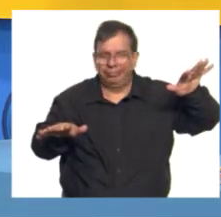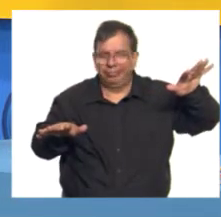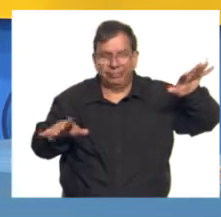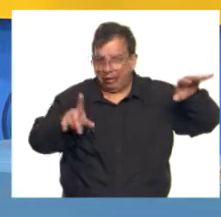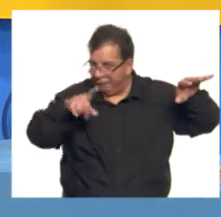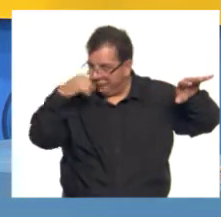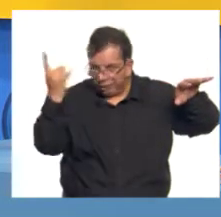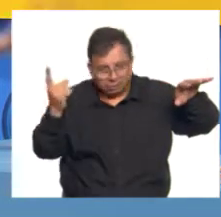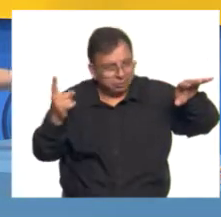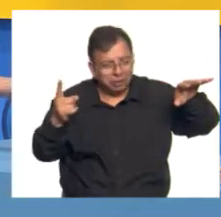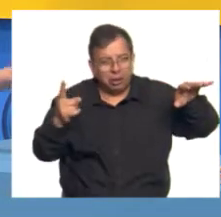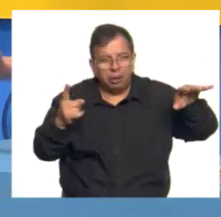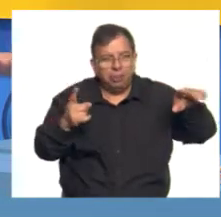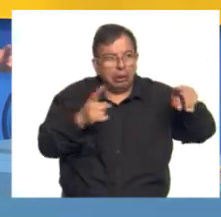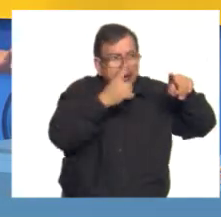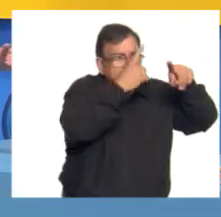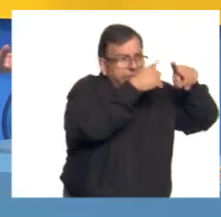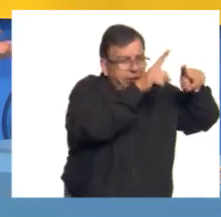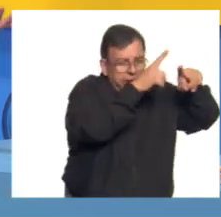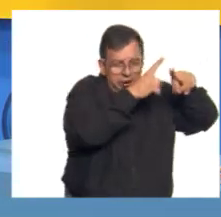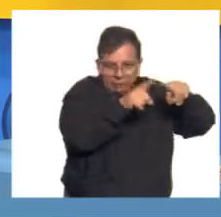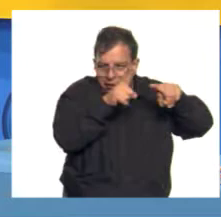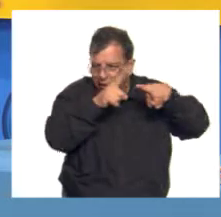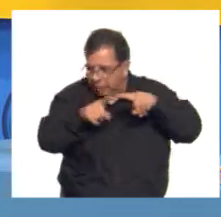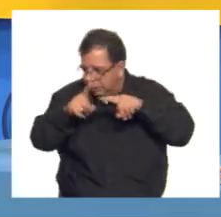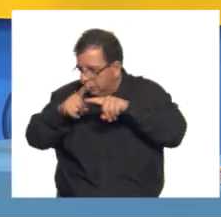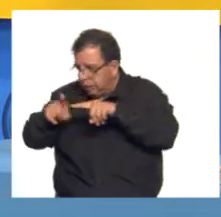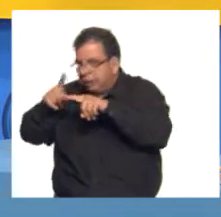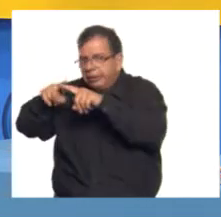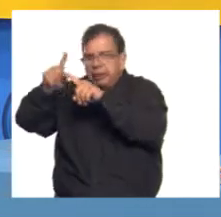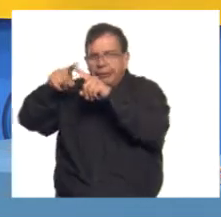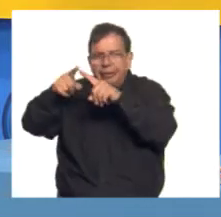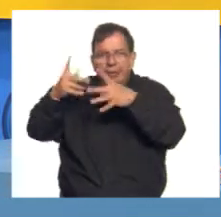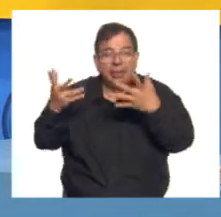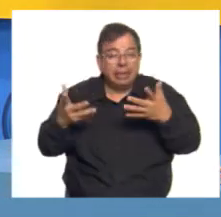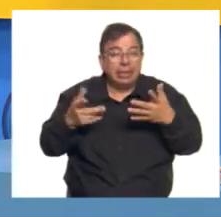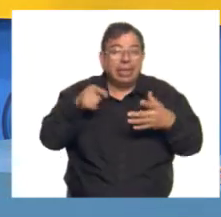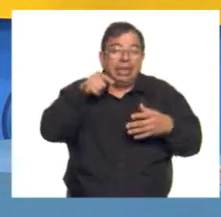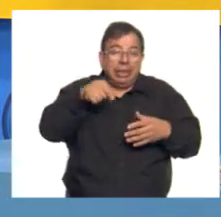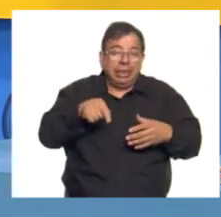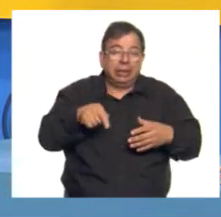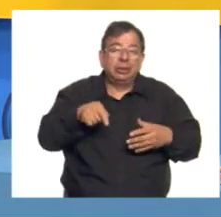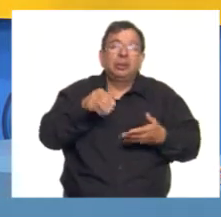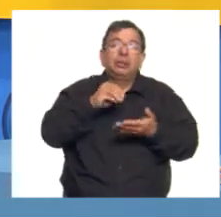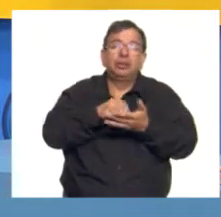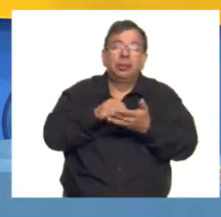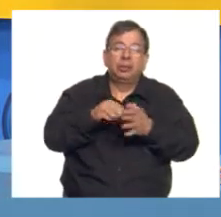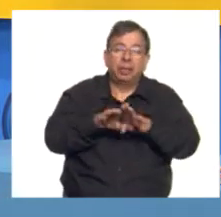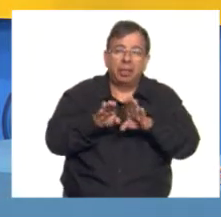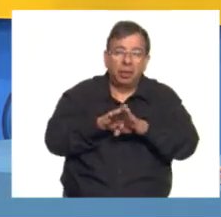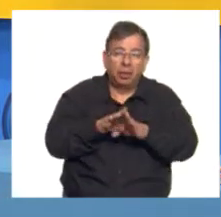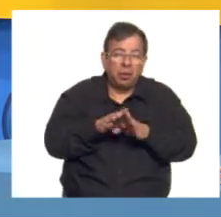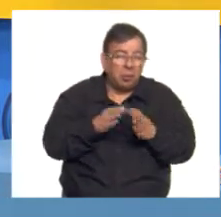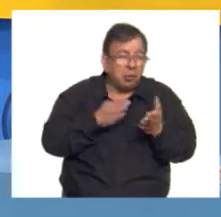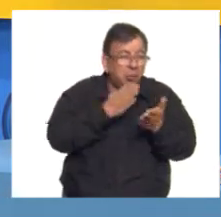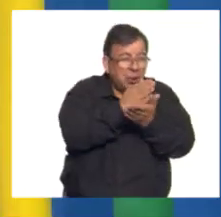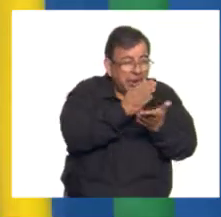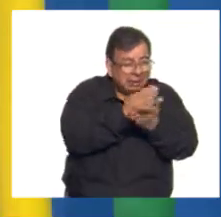fácil, por la diversidad que existe en nuestro territorio y porque en esta época seguía habiendo muchísimas áreas de difícil